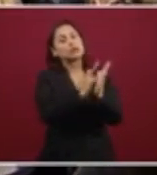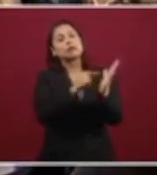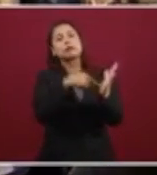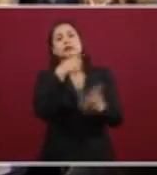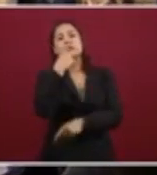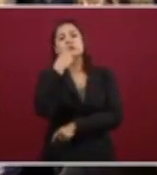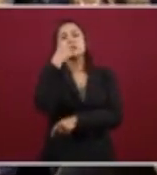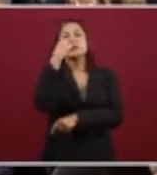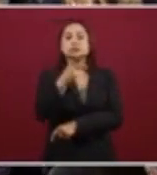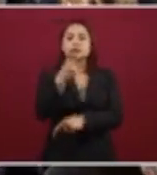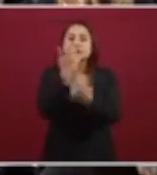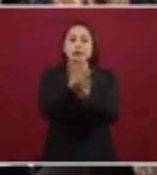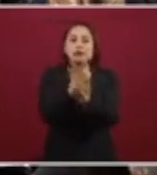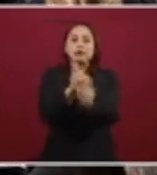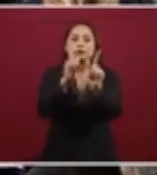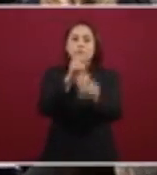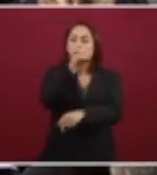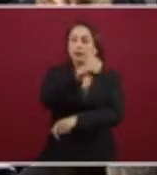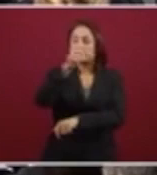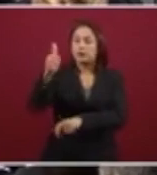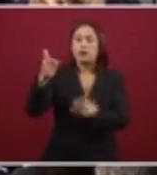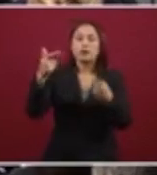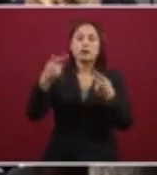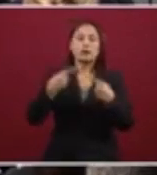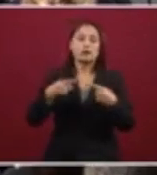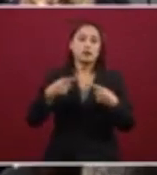de los pueblos. Mil gracias.